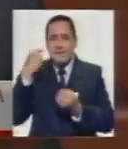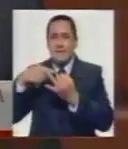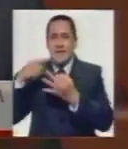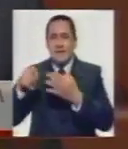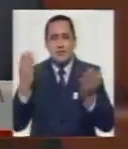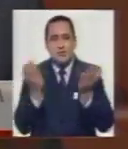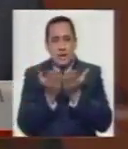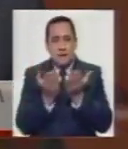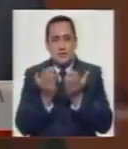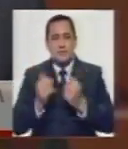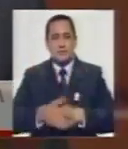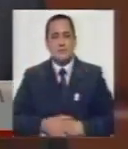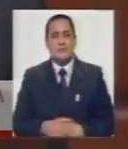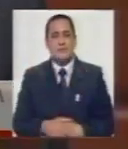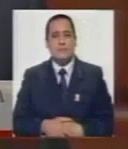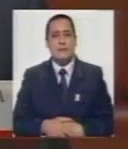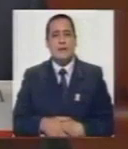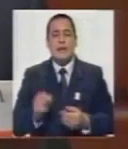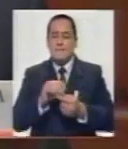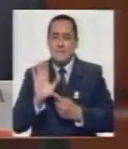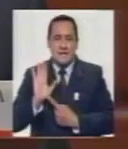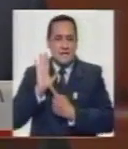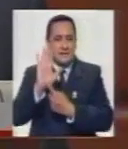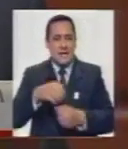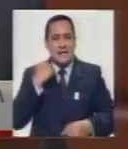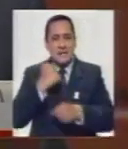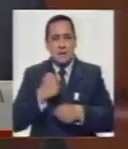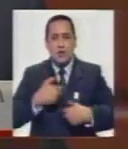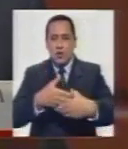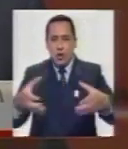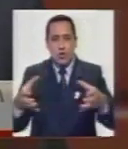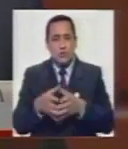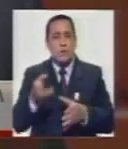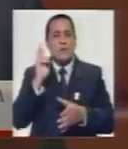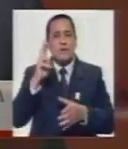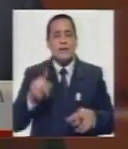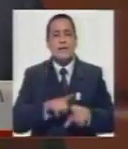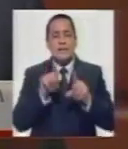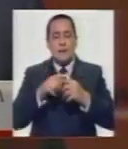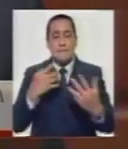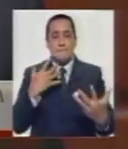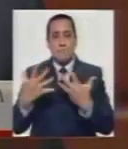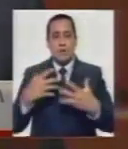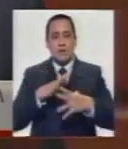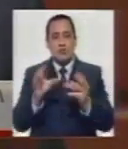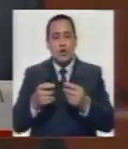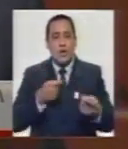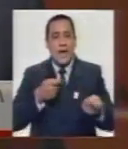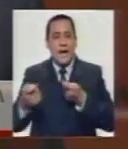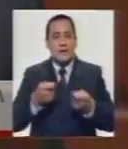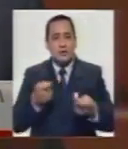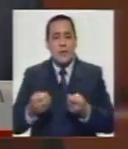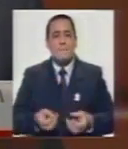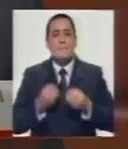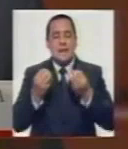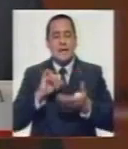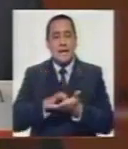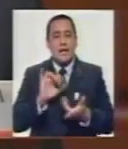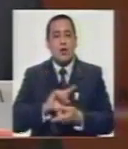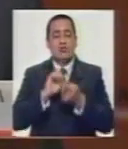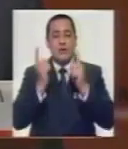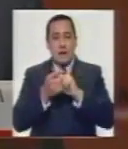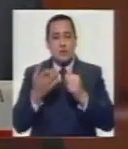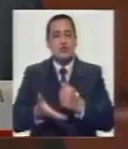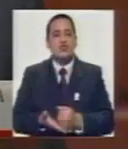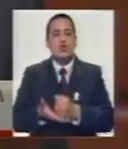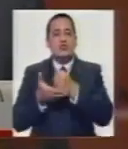los estudiantes, relanzar el trabajo con el magisterio y modernizar la gestión para que los cambios sean